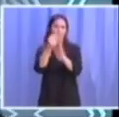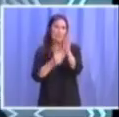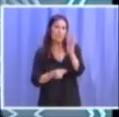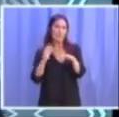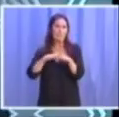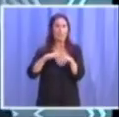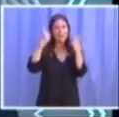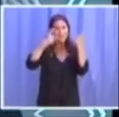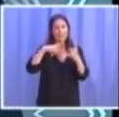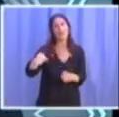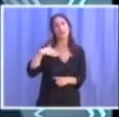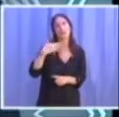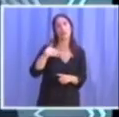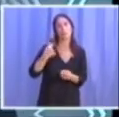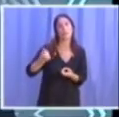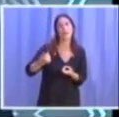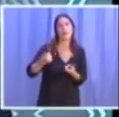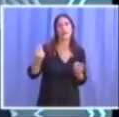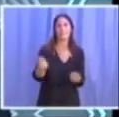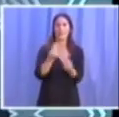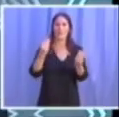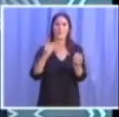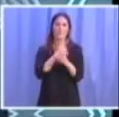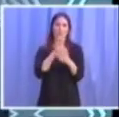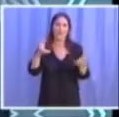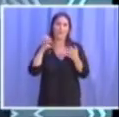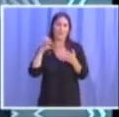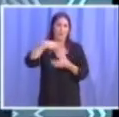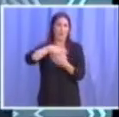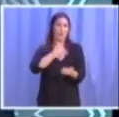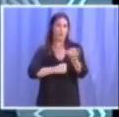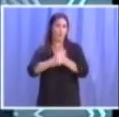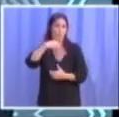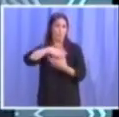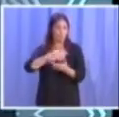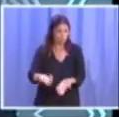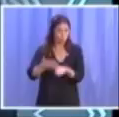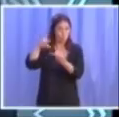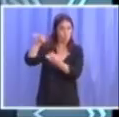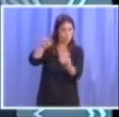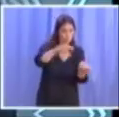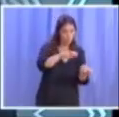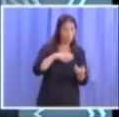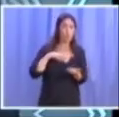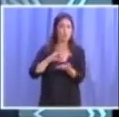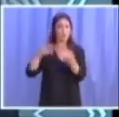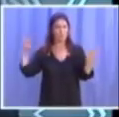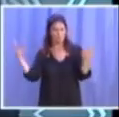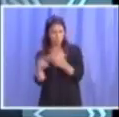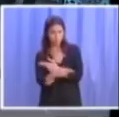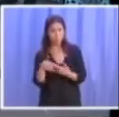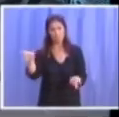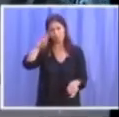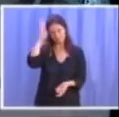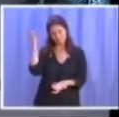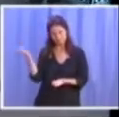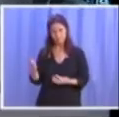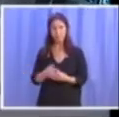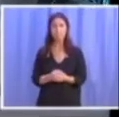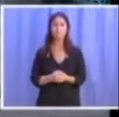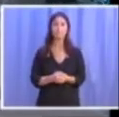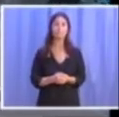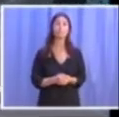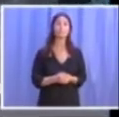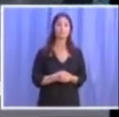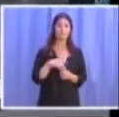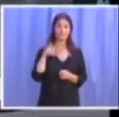la recuperación de las arcas municipales? ¿Van a subir los impuestos? ¿Van a recortar servicios? Antonio Cambril, comienza su turno. Eso es lo